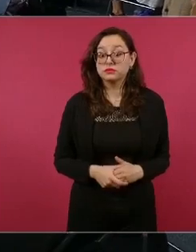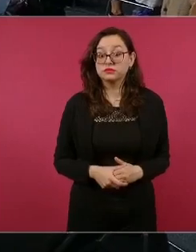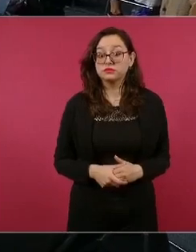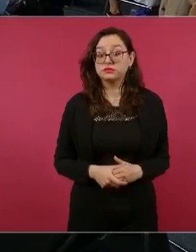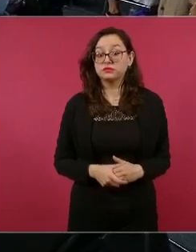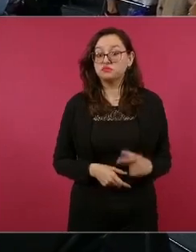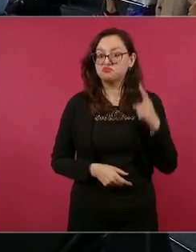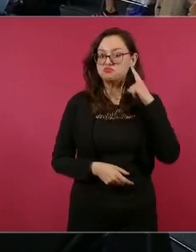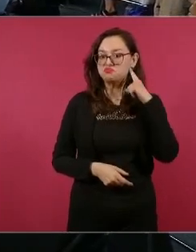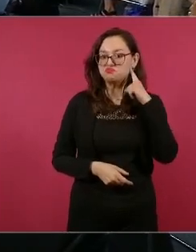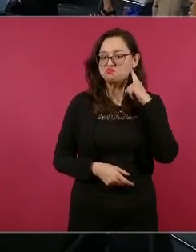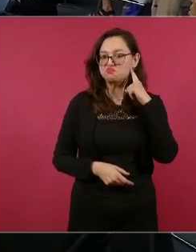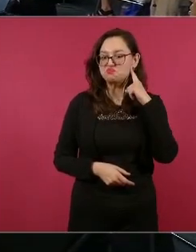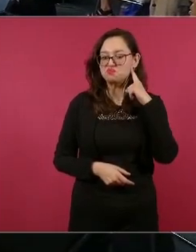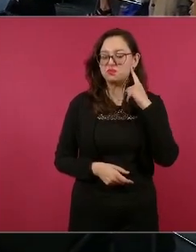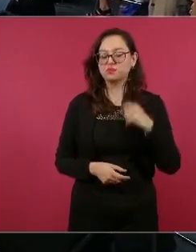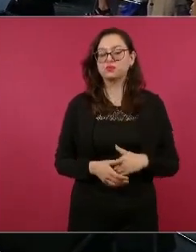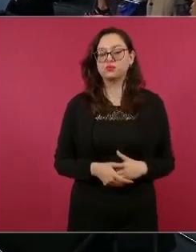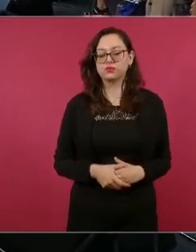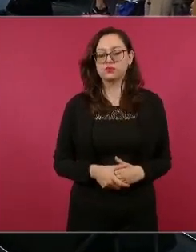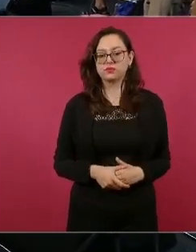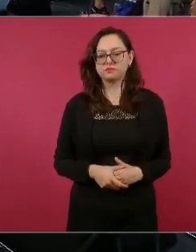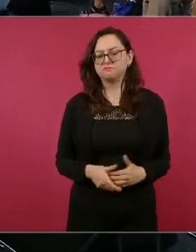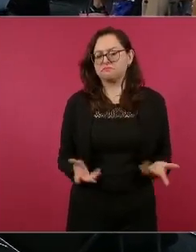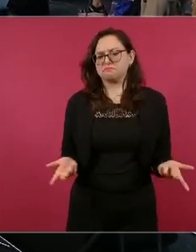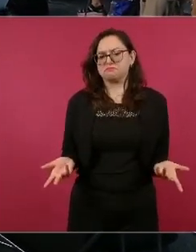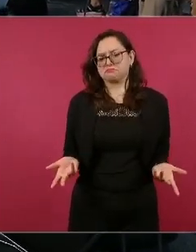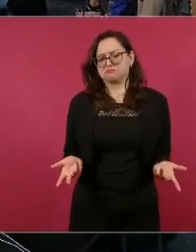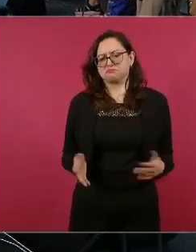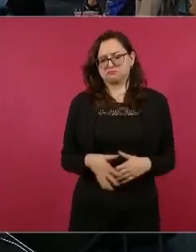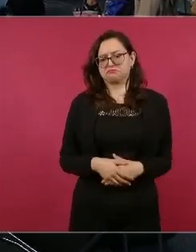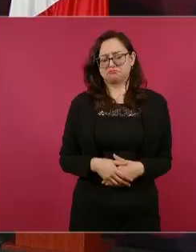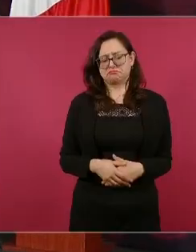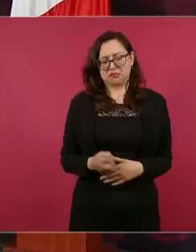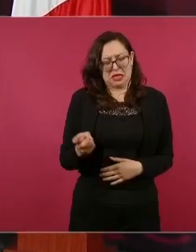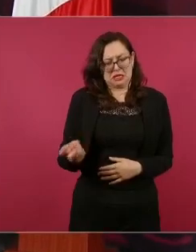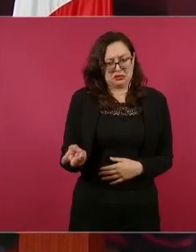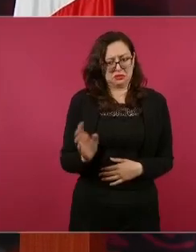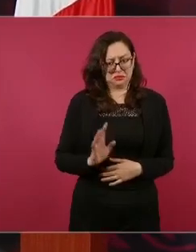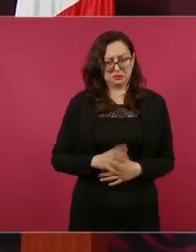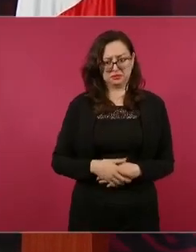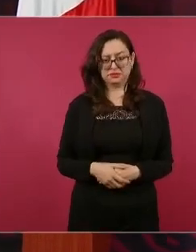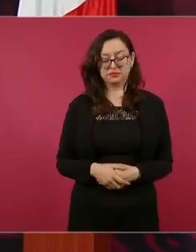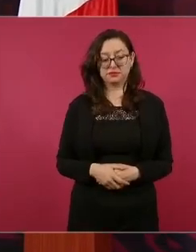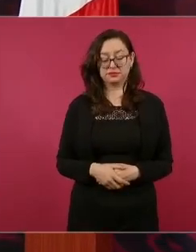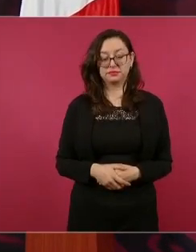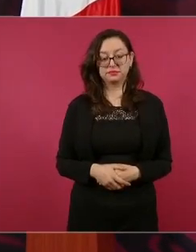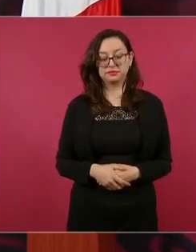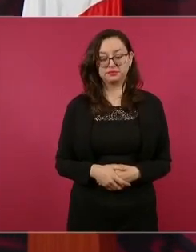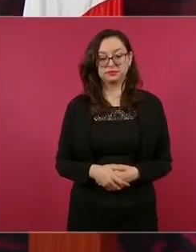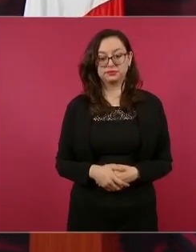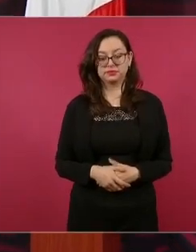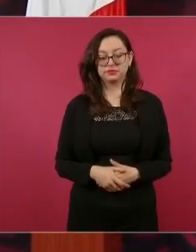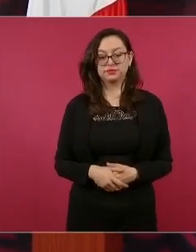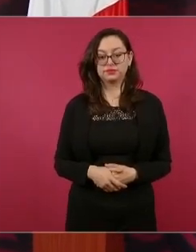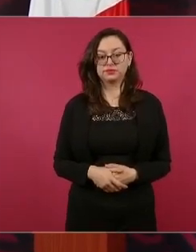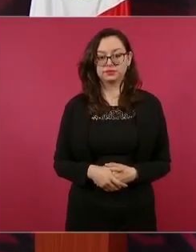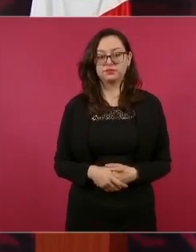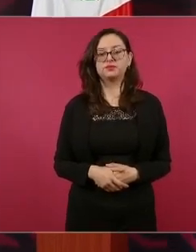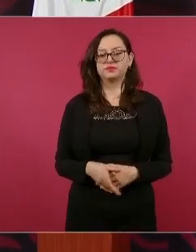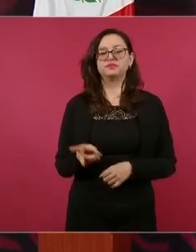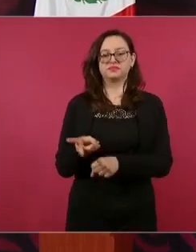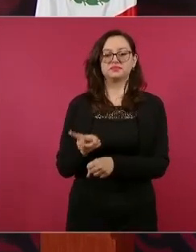ha estado informando a través de sus redes. Por ejemplo, sí, por ejemplo, así puede ser. Pero sí, sí, este, yo le